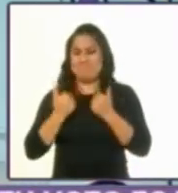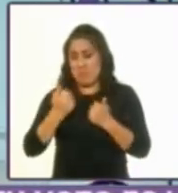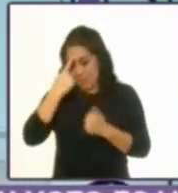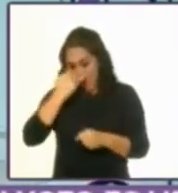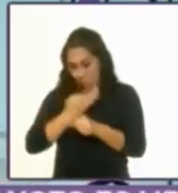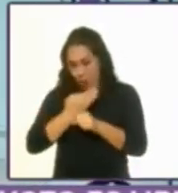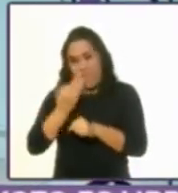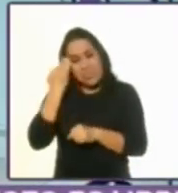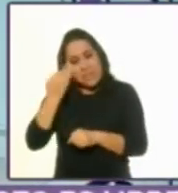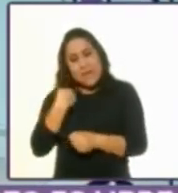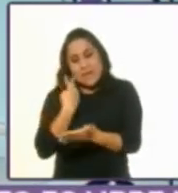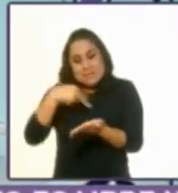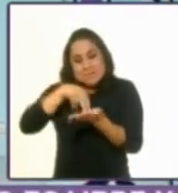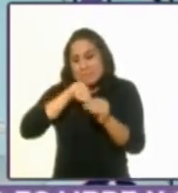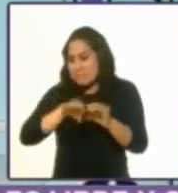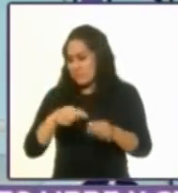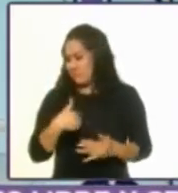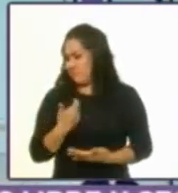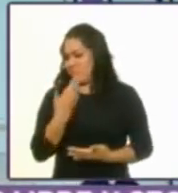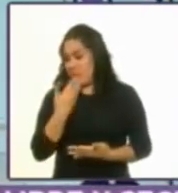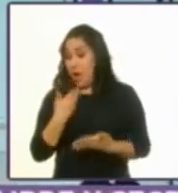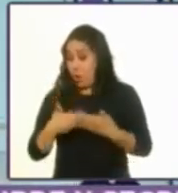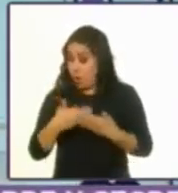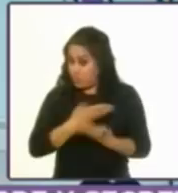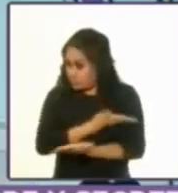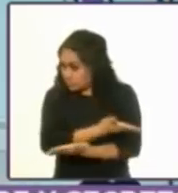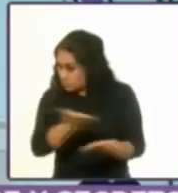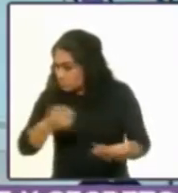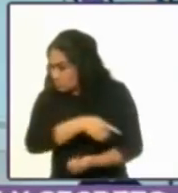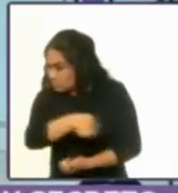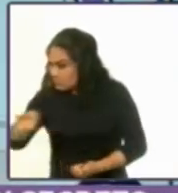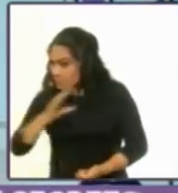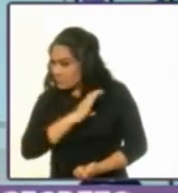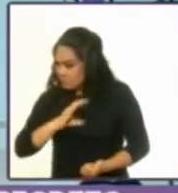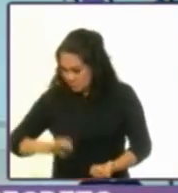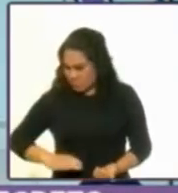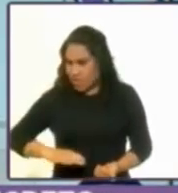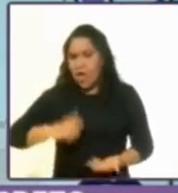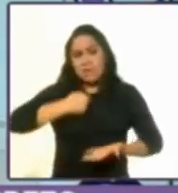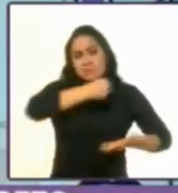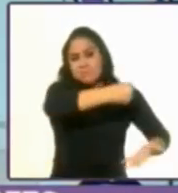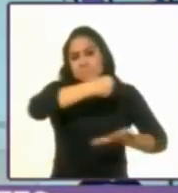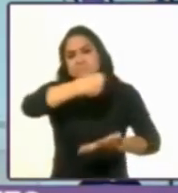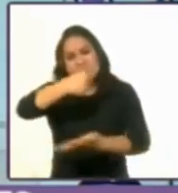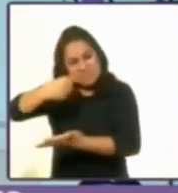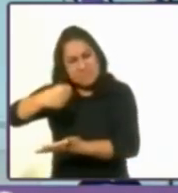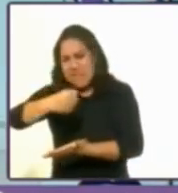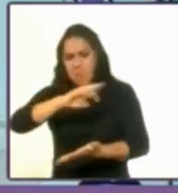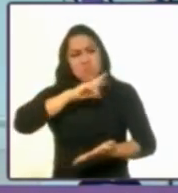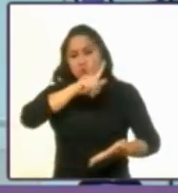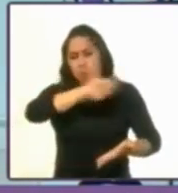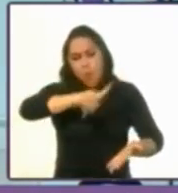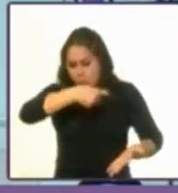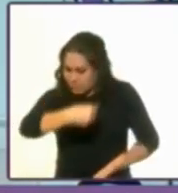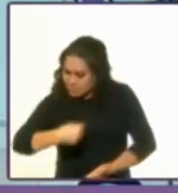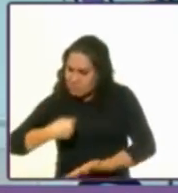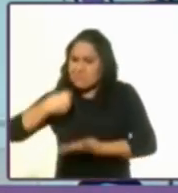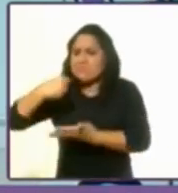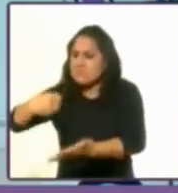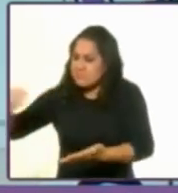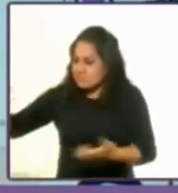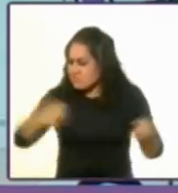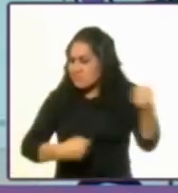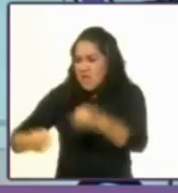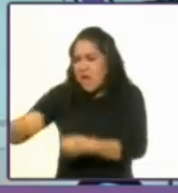y les vuelvo a decir a los candidatos porque no renuncian al presupuesto que tienen para mejorar todas las necesidades